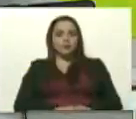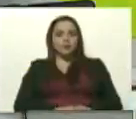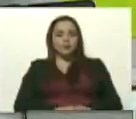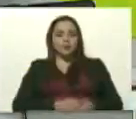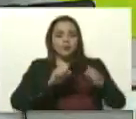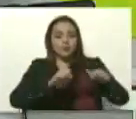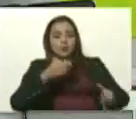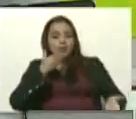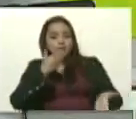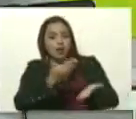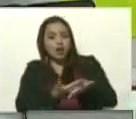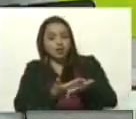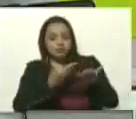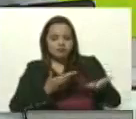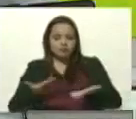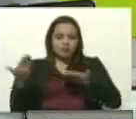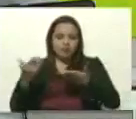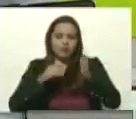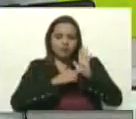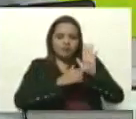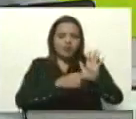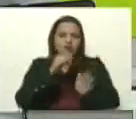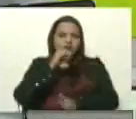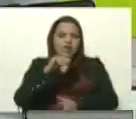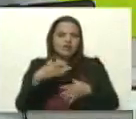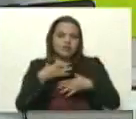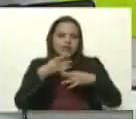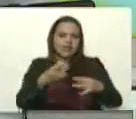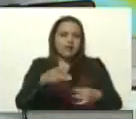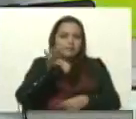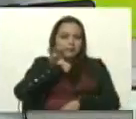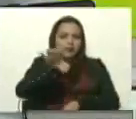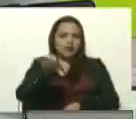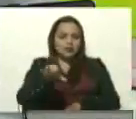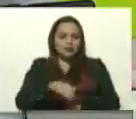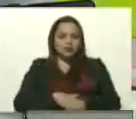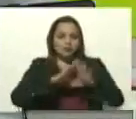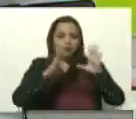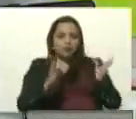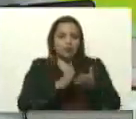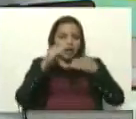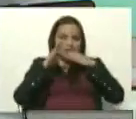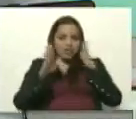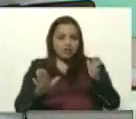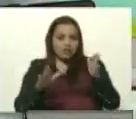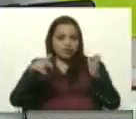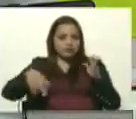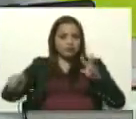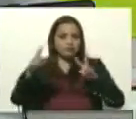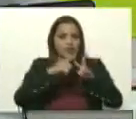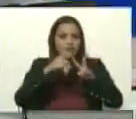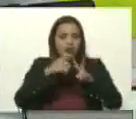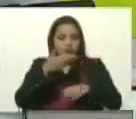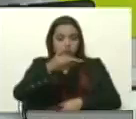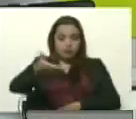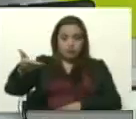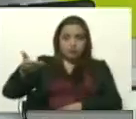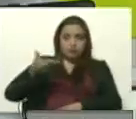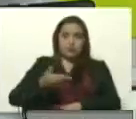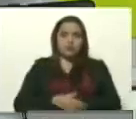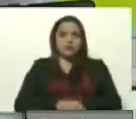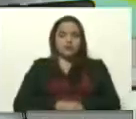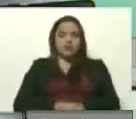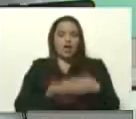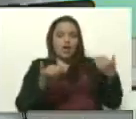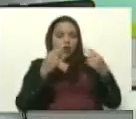Gracias, María Jiménez, por traernos esa información de interés para el país y para el mundo. Muy atentos desde Venezolana de Televisión. Usted debe también